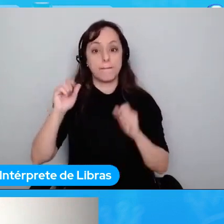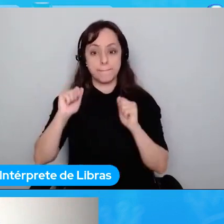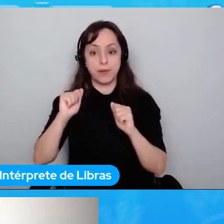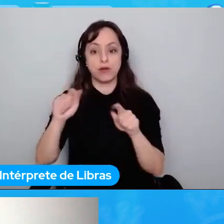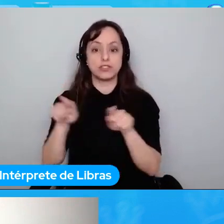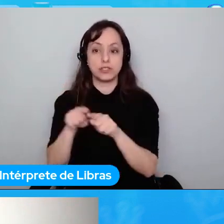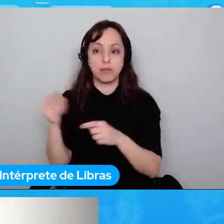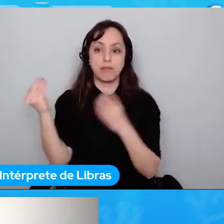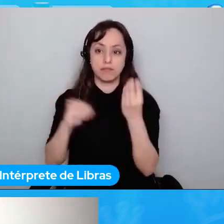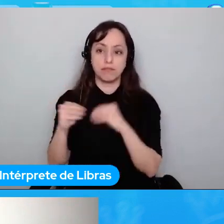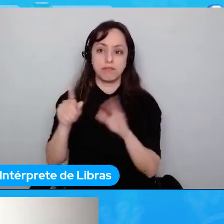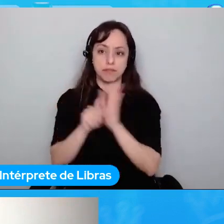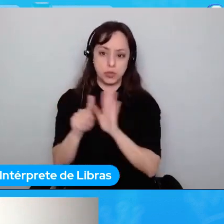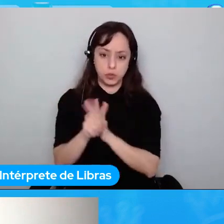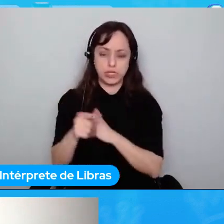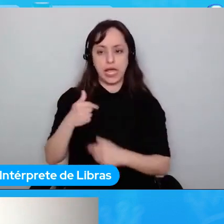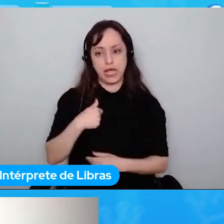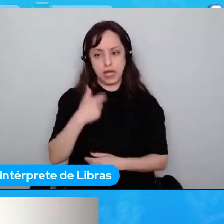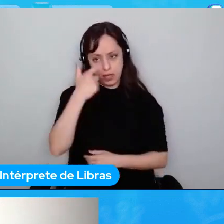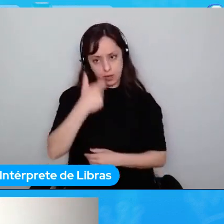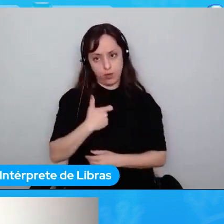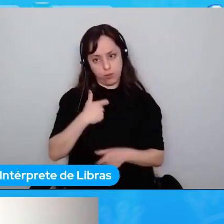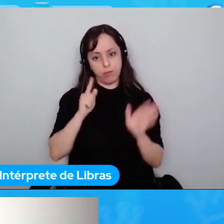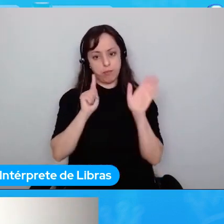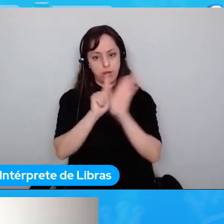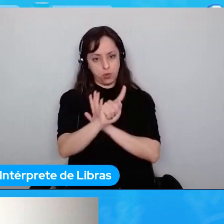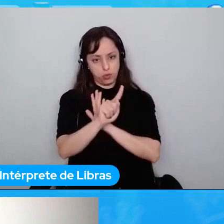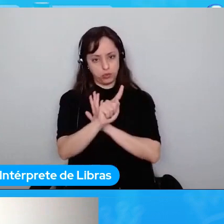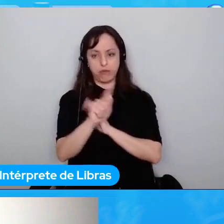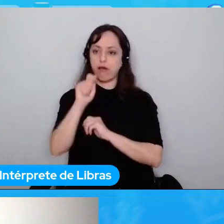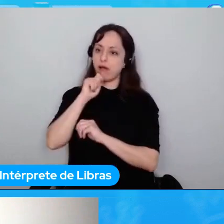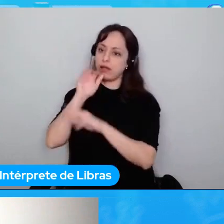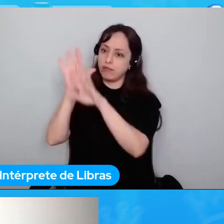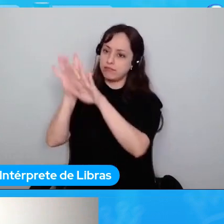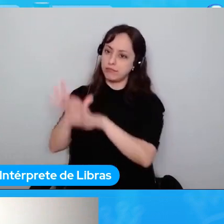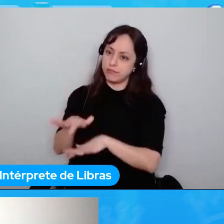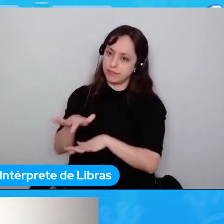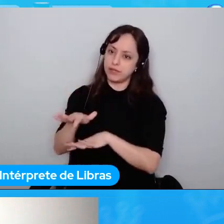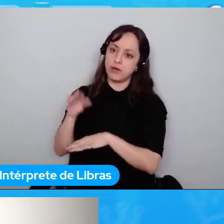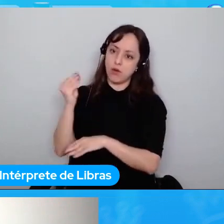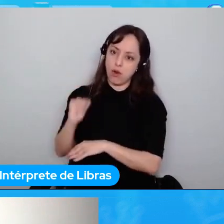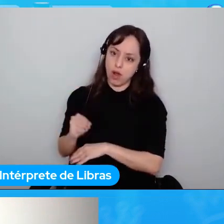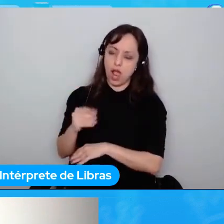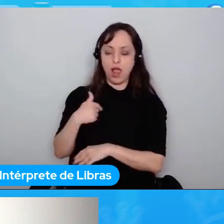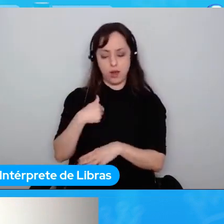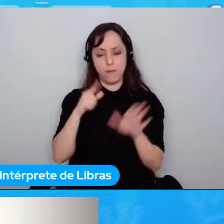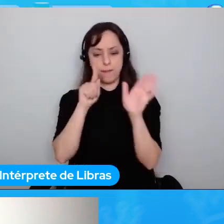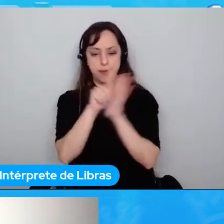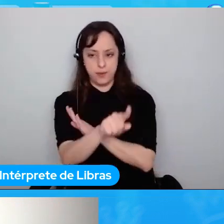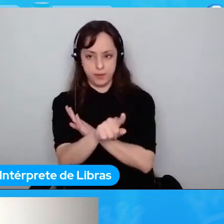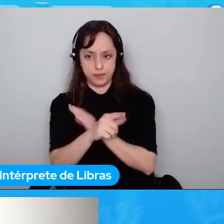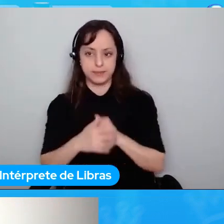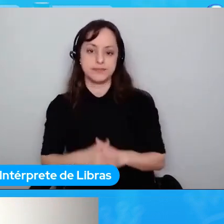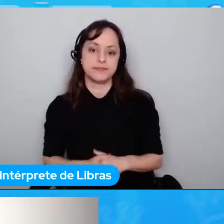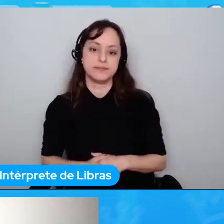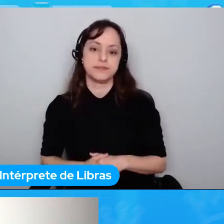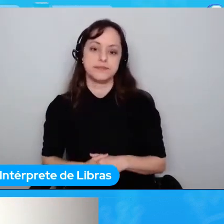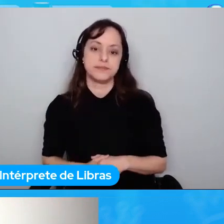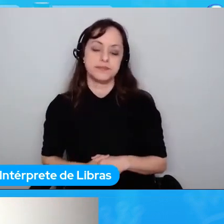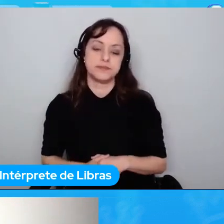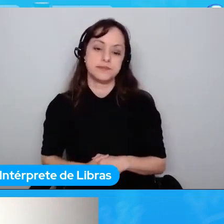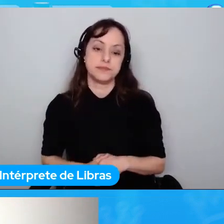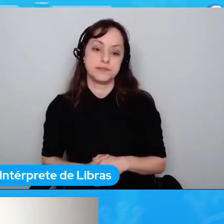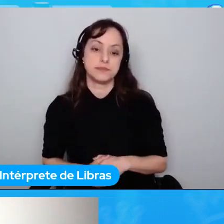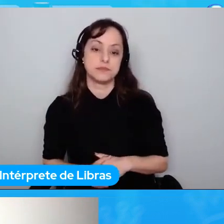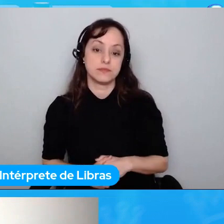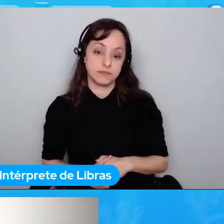una pregunta, en cuanto los demás pueden ir dejando algunas preguntas ahí en el chat de Discord.